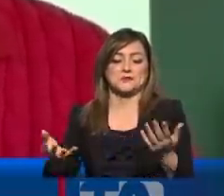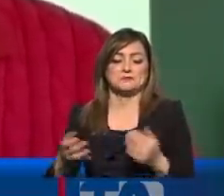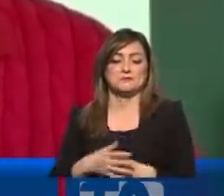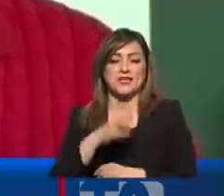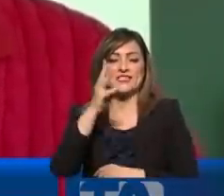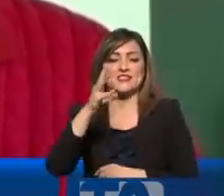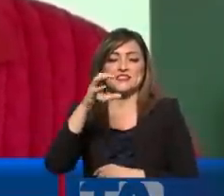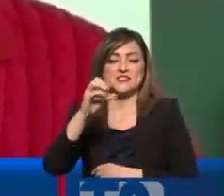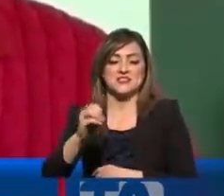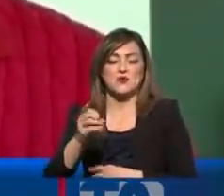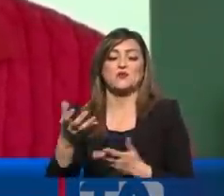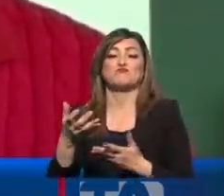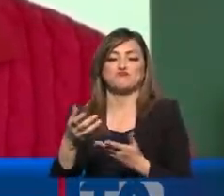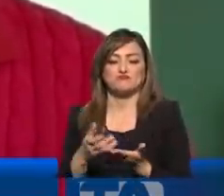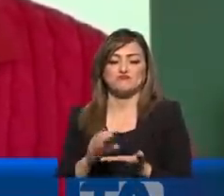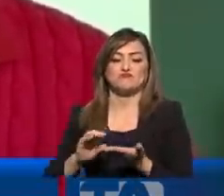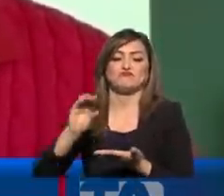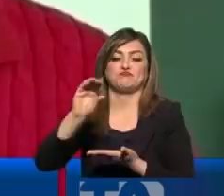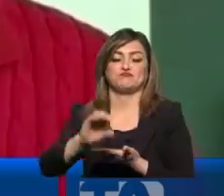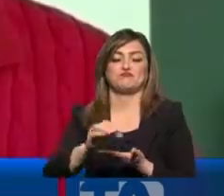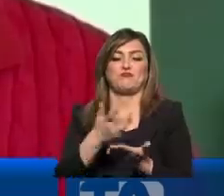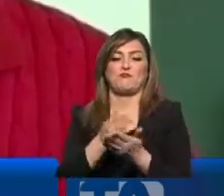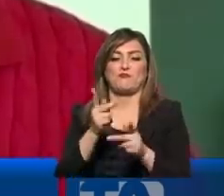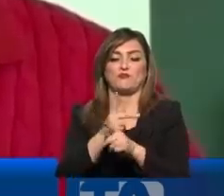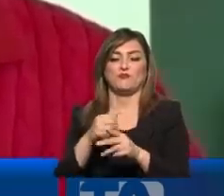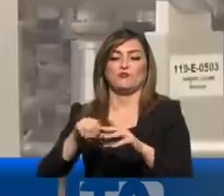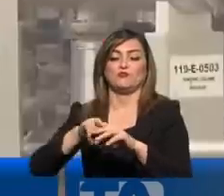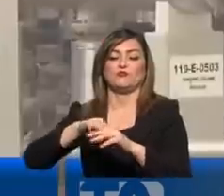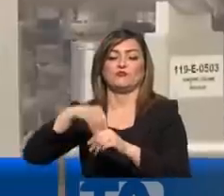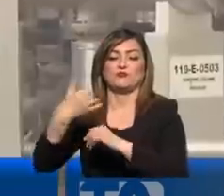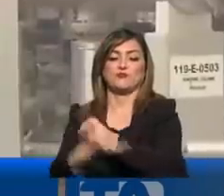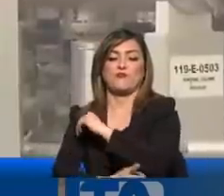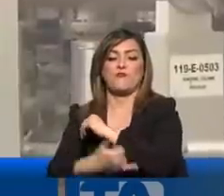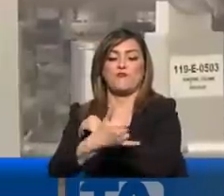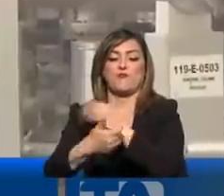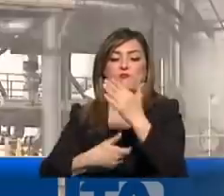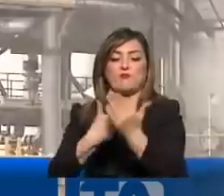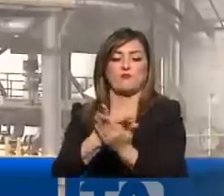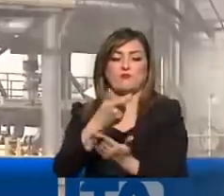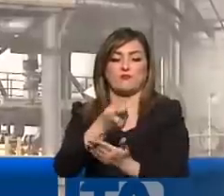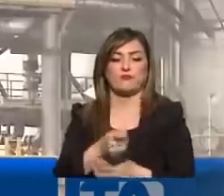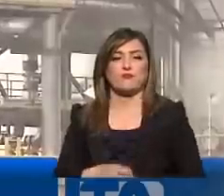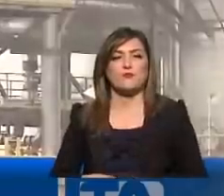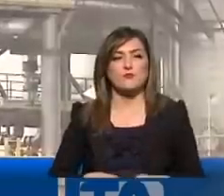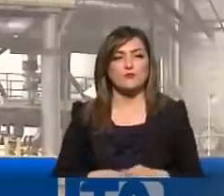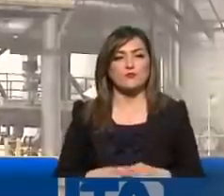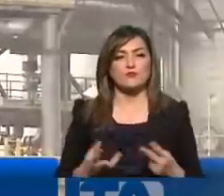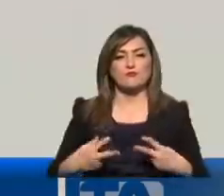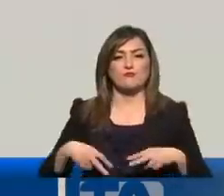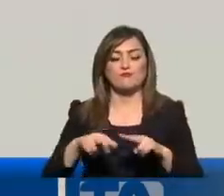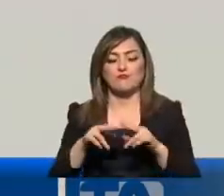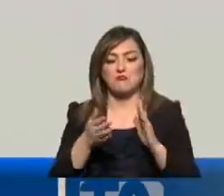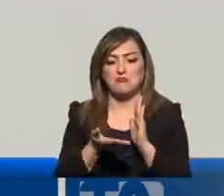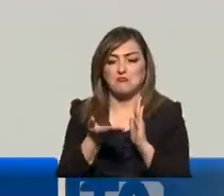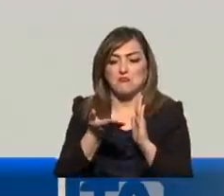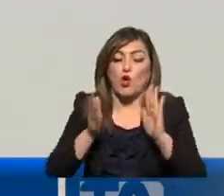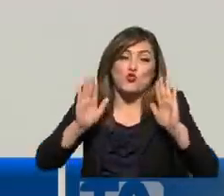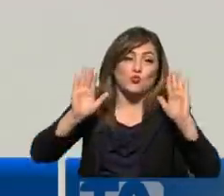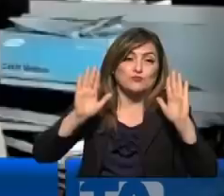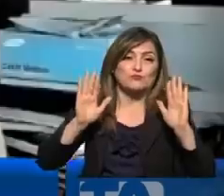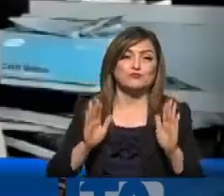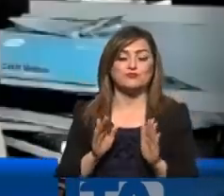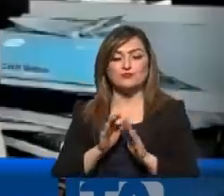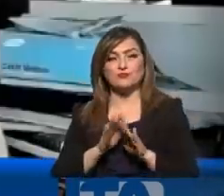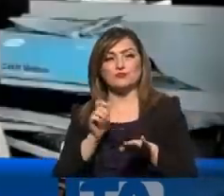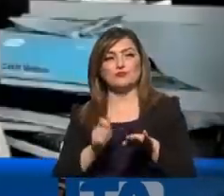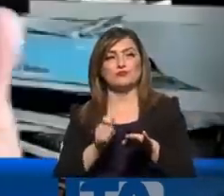60 centavos se van en productos importados. Y aunque no se puede determinar si el precio va a seguir subiendo, para el abogado